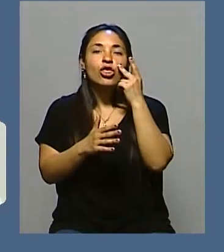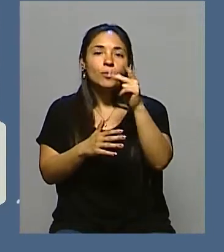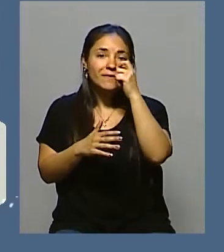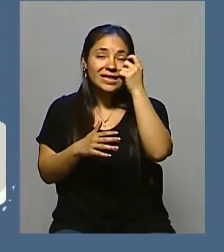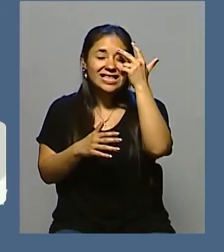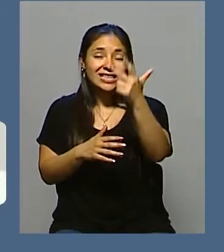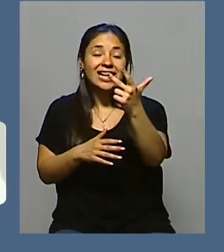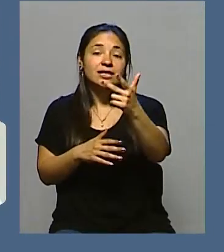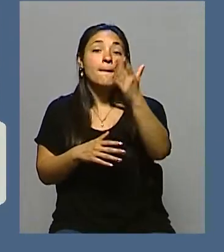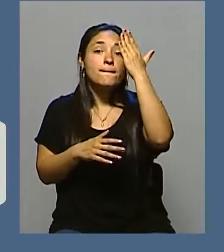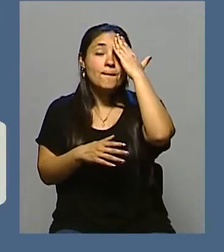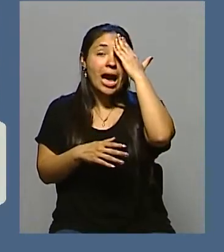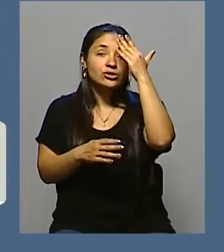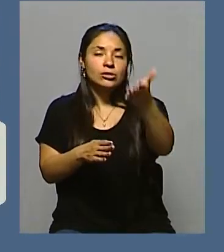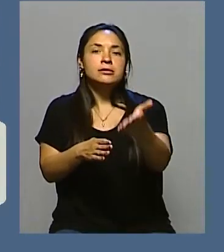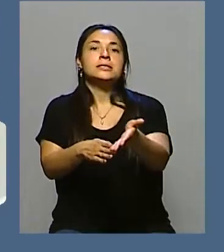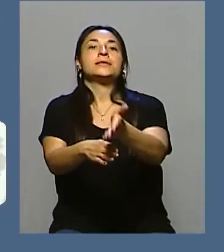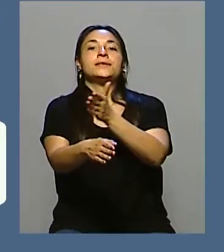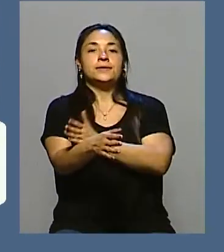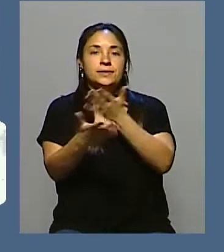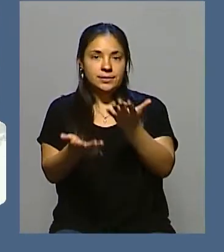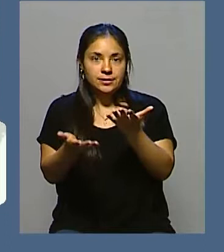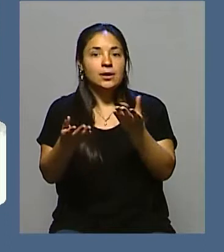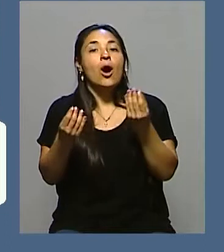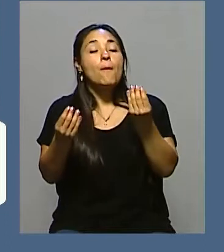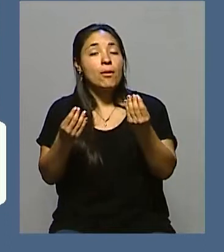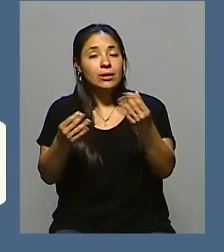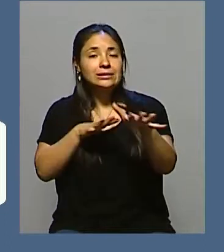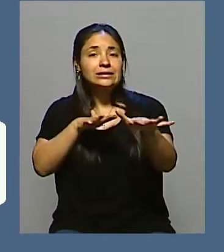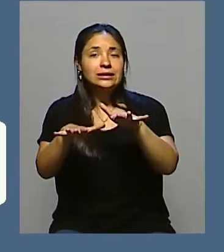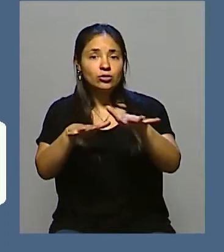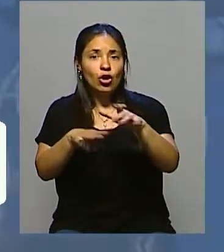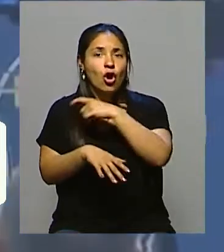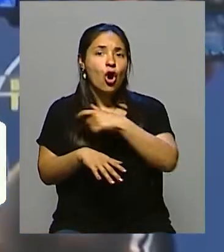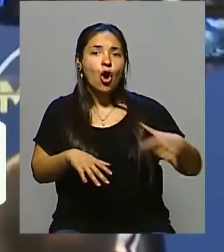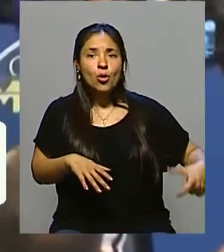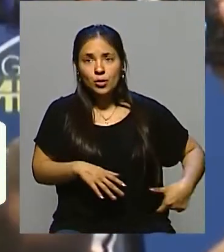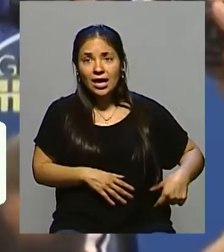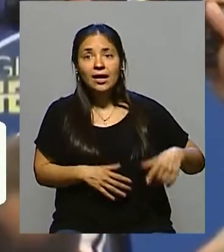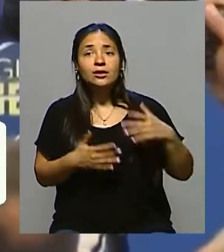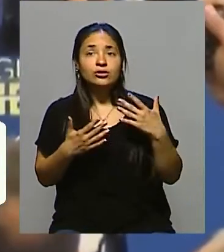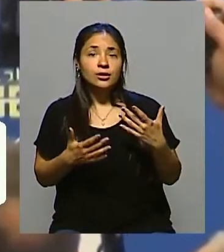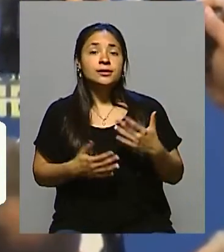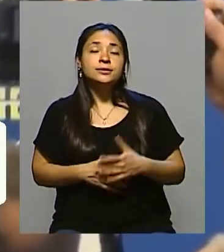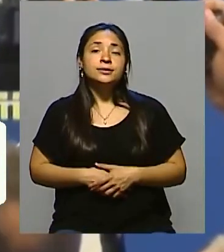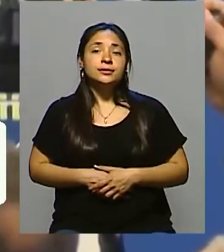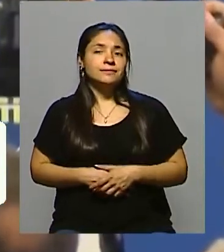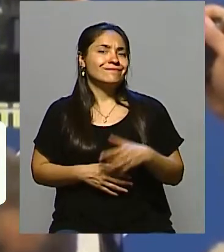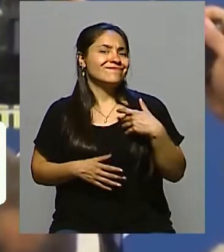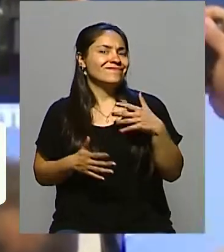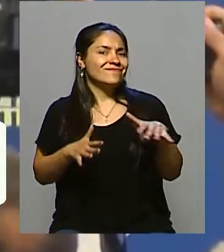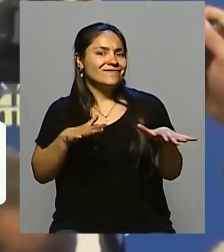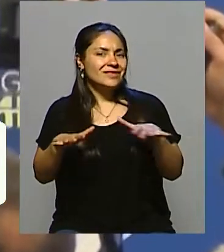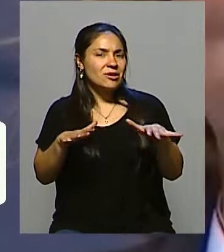2023, en el mes de marzo, porque la situación con el gobierno Draghi era